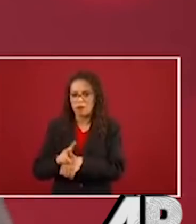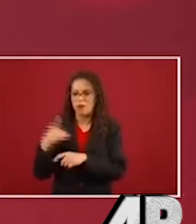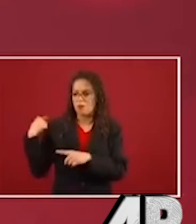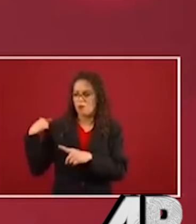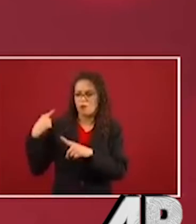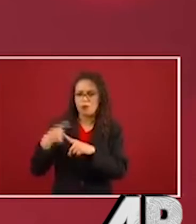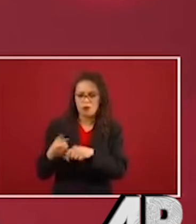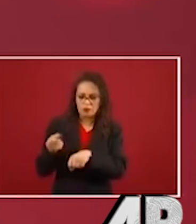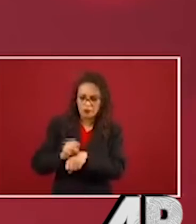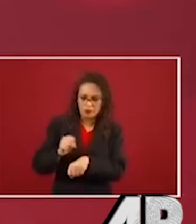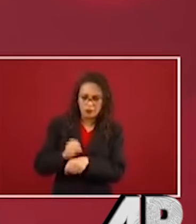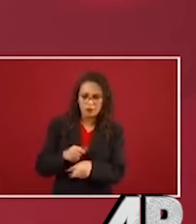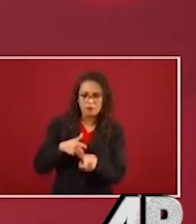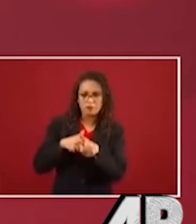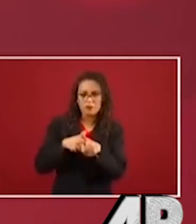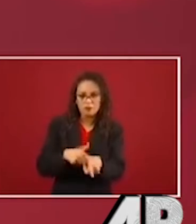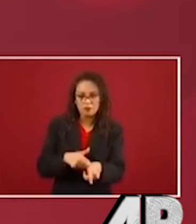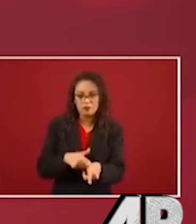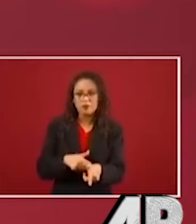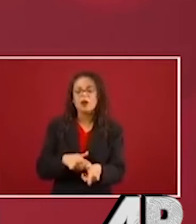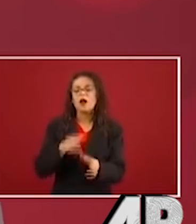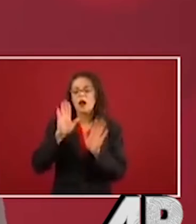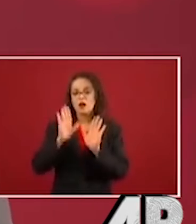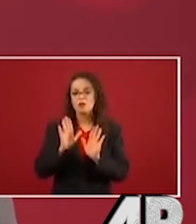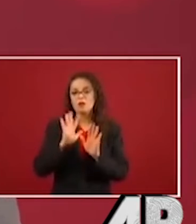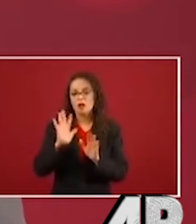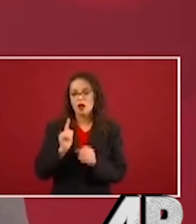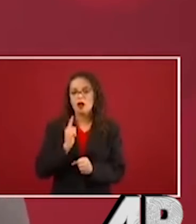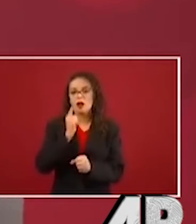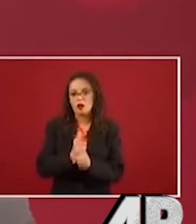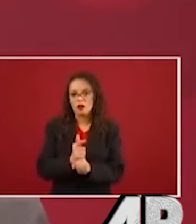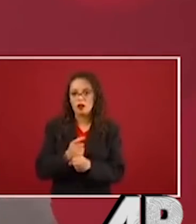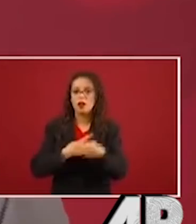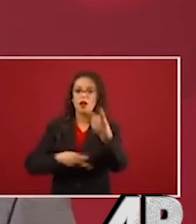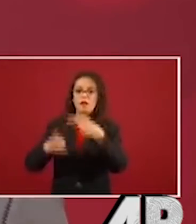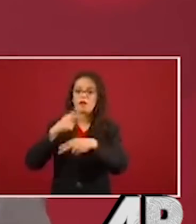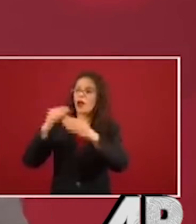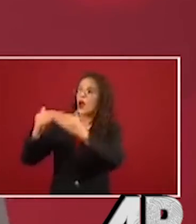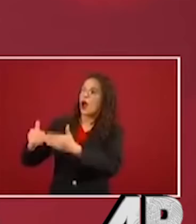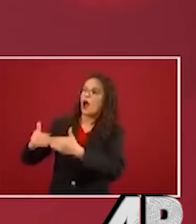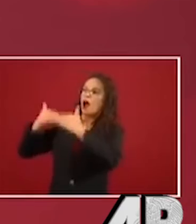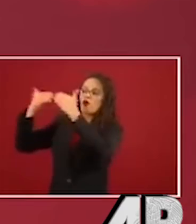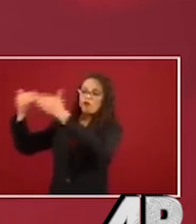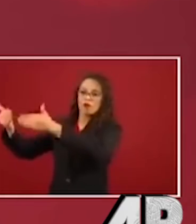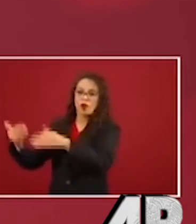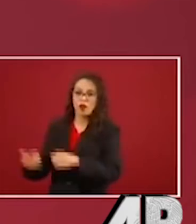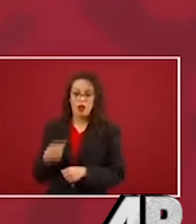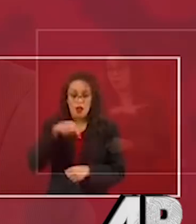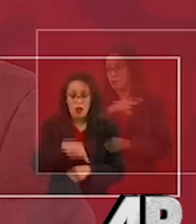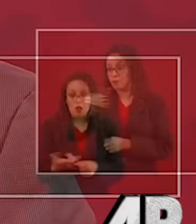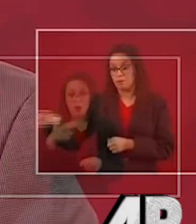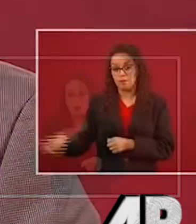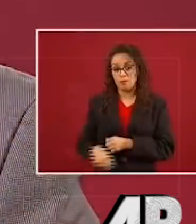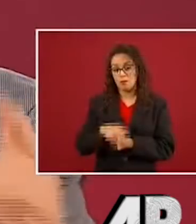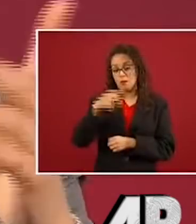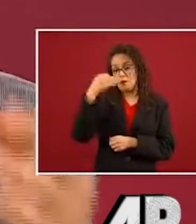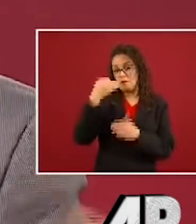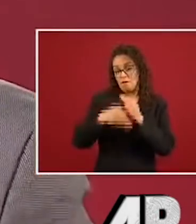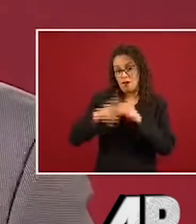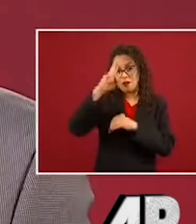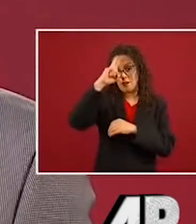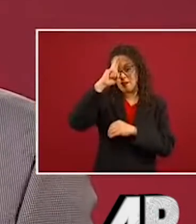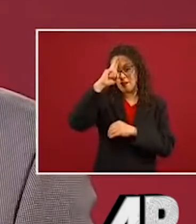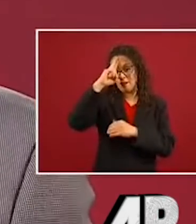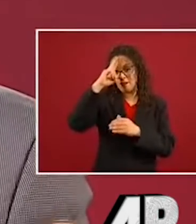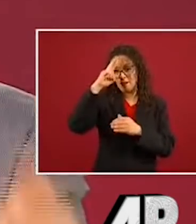es que vino de fuera. Entonces, yo llamaría, digo, no sé si esto sea ocioso para algunos, no ustedes, pero para... En el caso